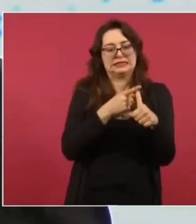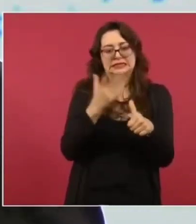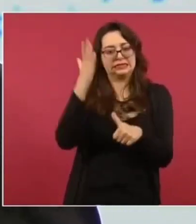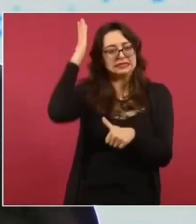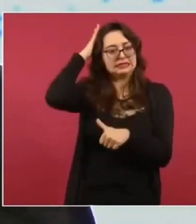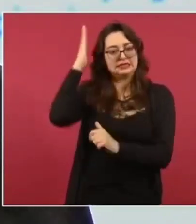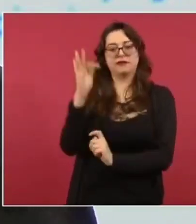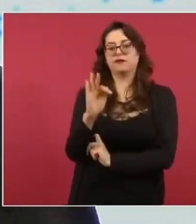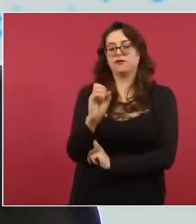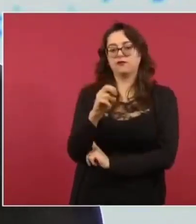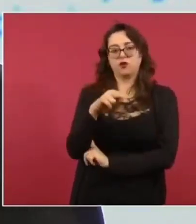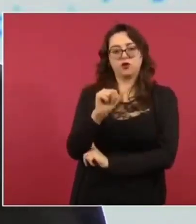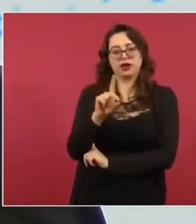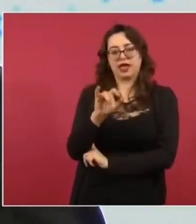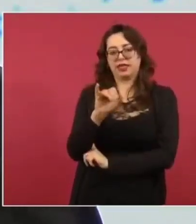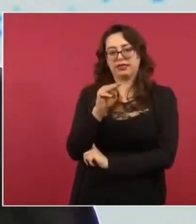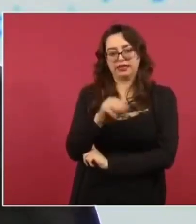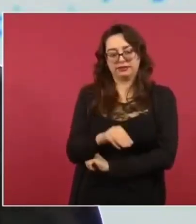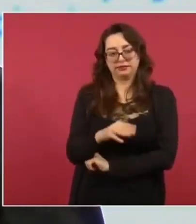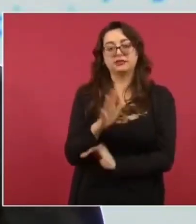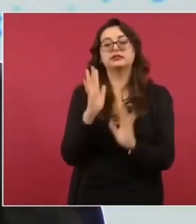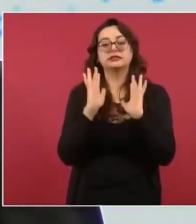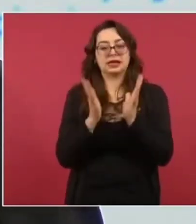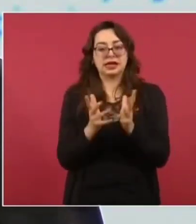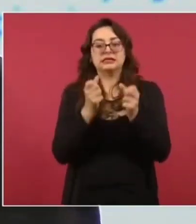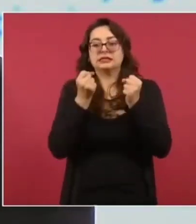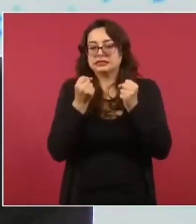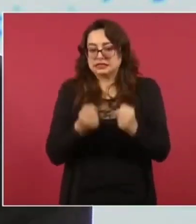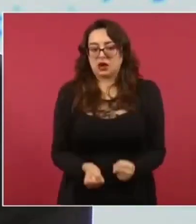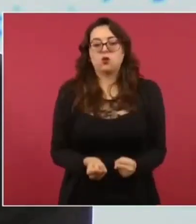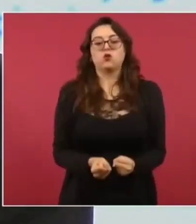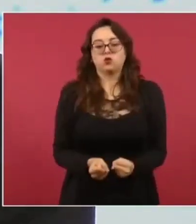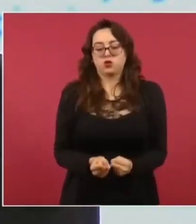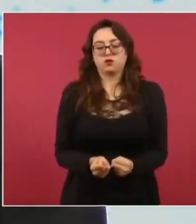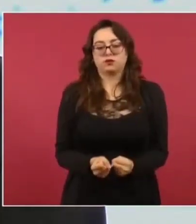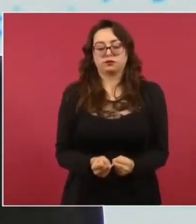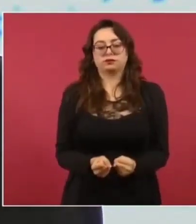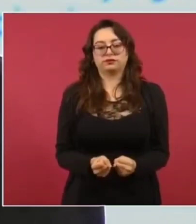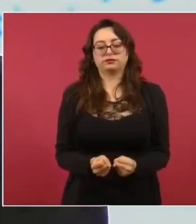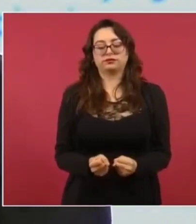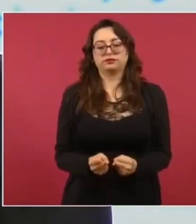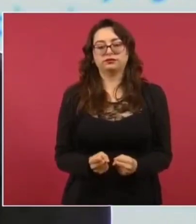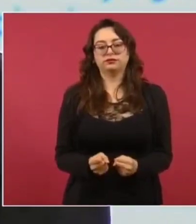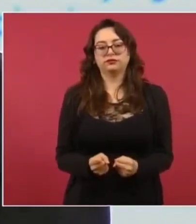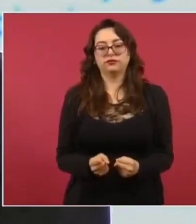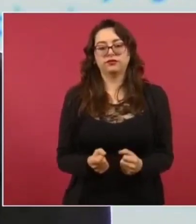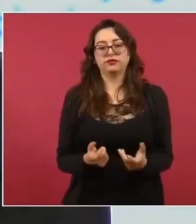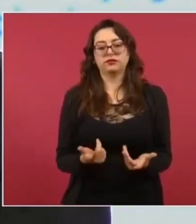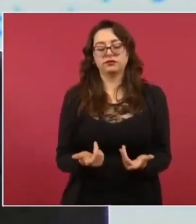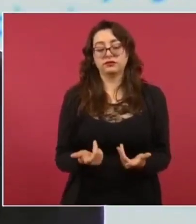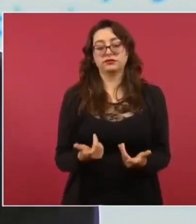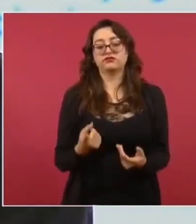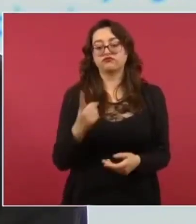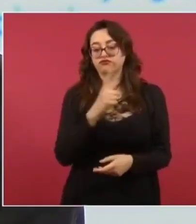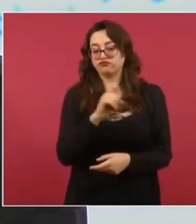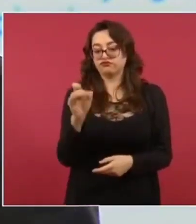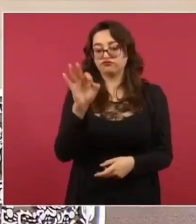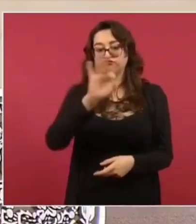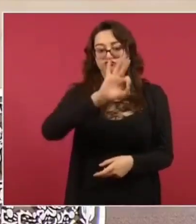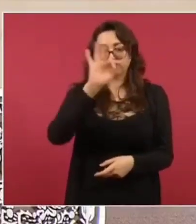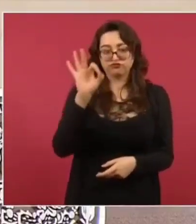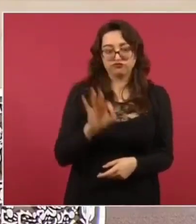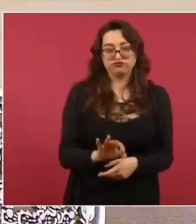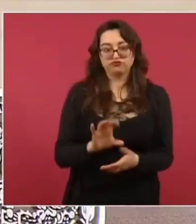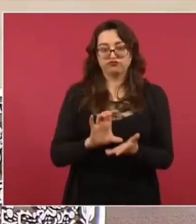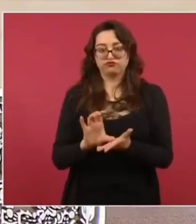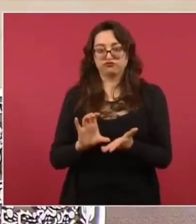está más que asegurado. Por parte nuestra es el Fonadín, 100% capital de riesgo, y